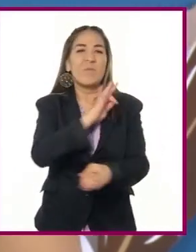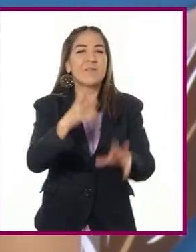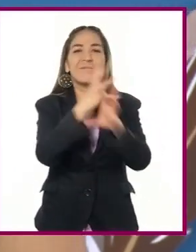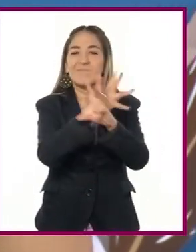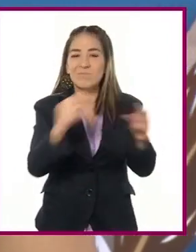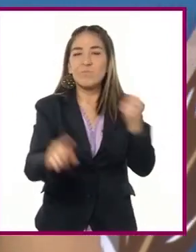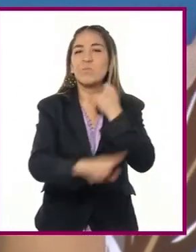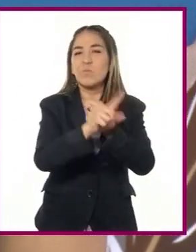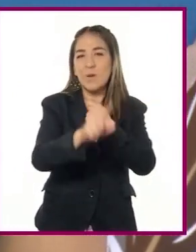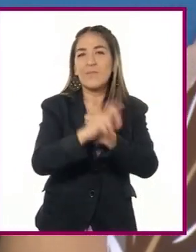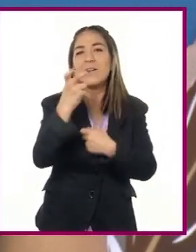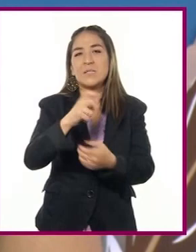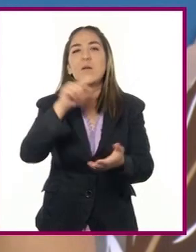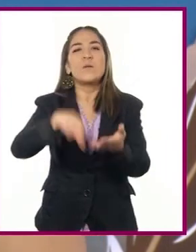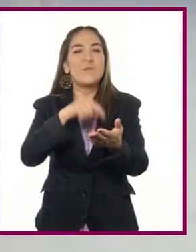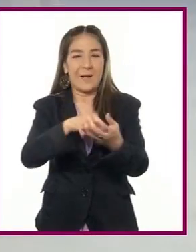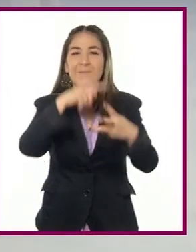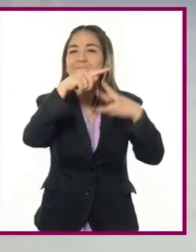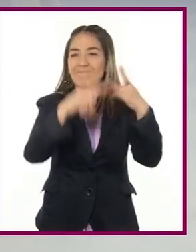de género en dichos espacios?